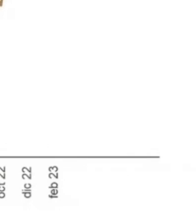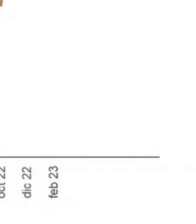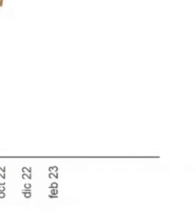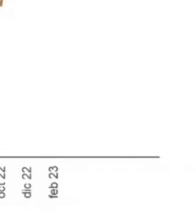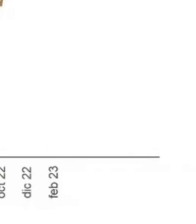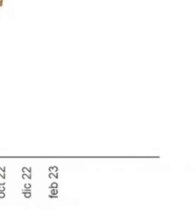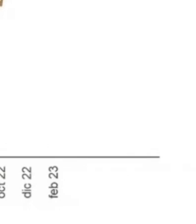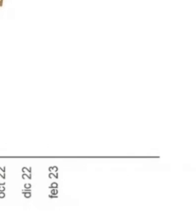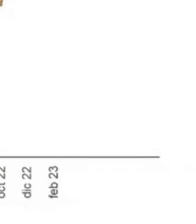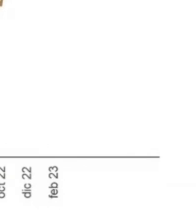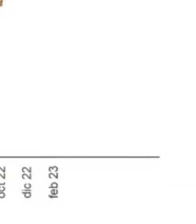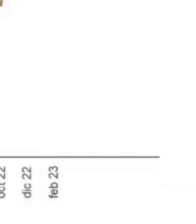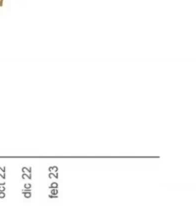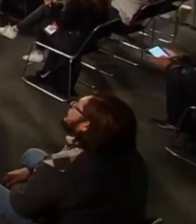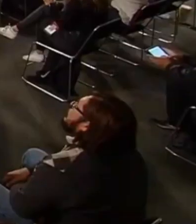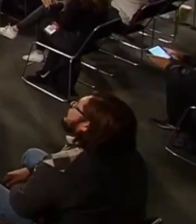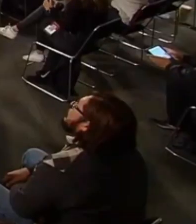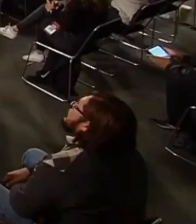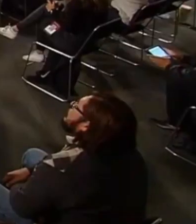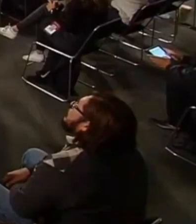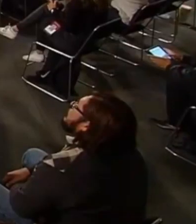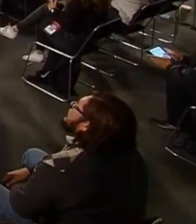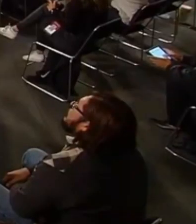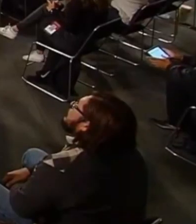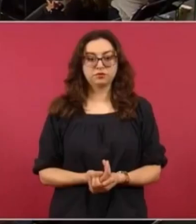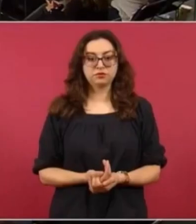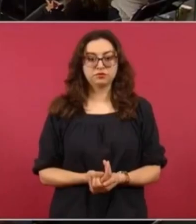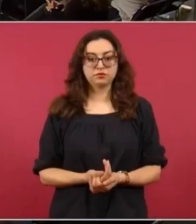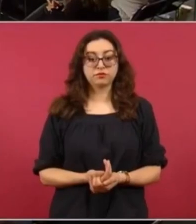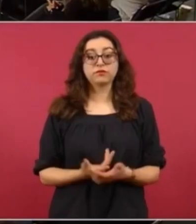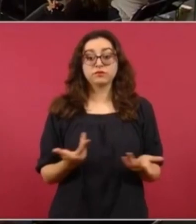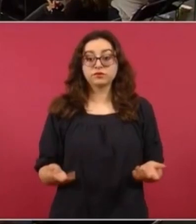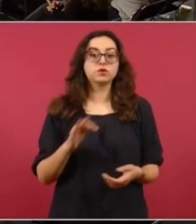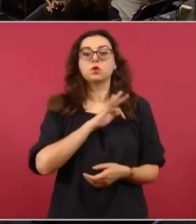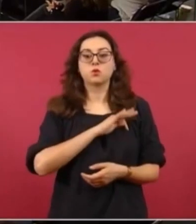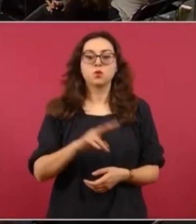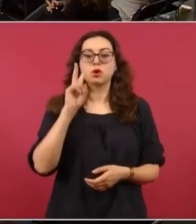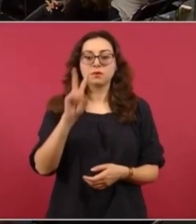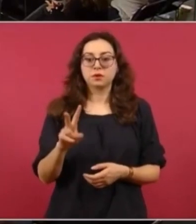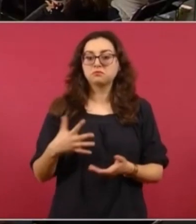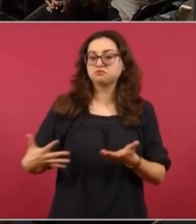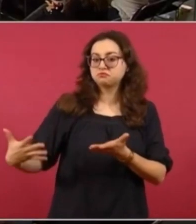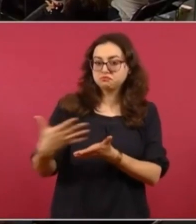la mayoría. Y en el caso de la bolsa, un incremento